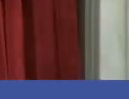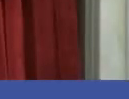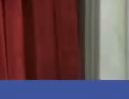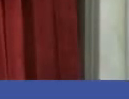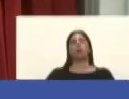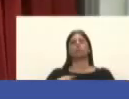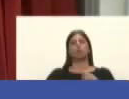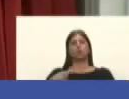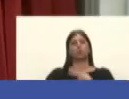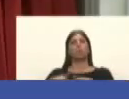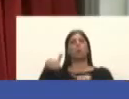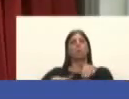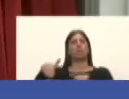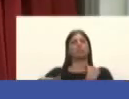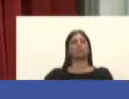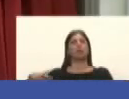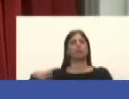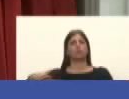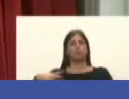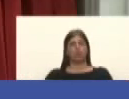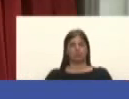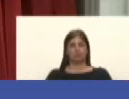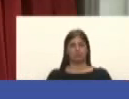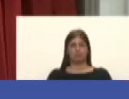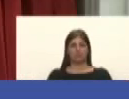Luis, una pregunta más política, después me gustaría que debatiésemos